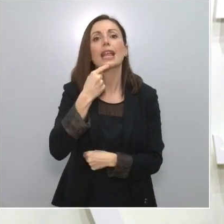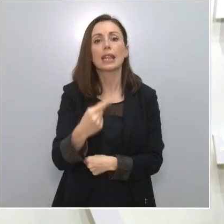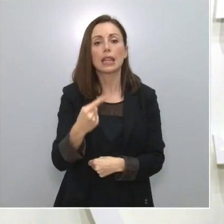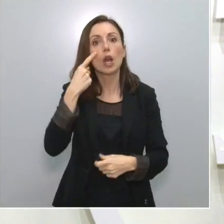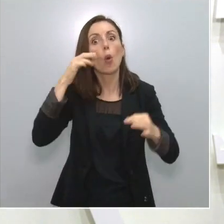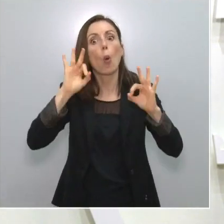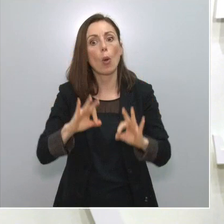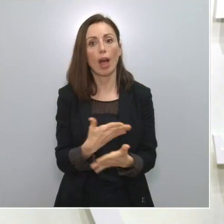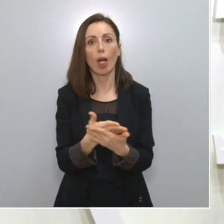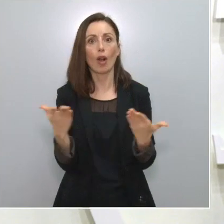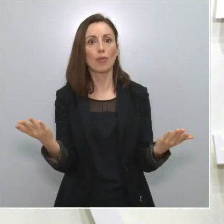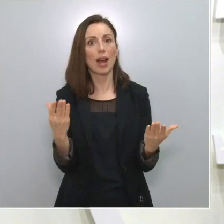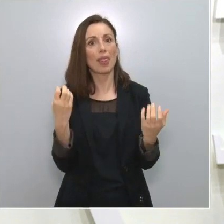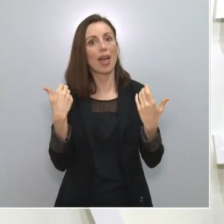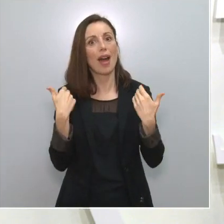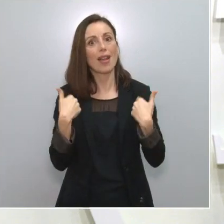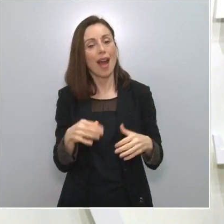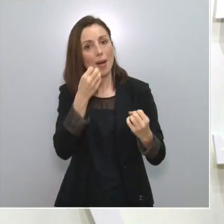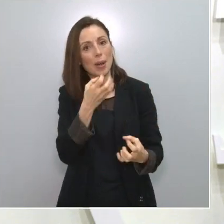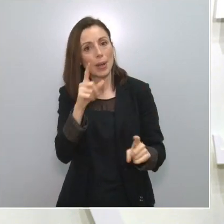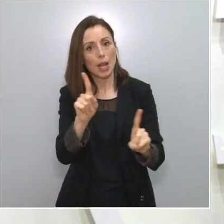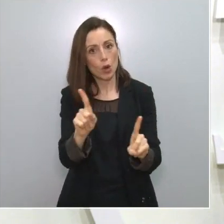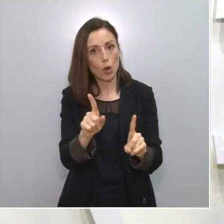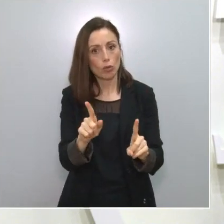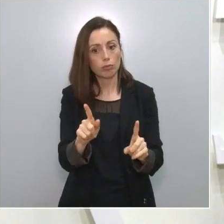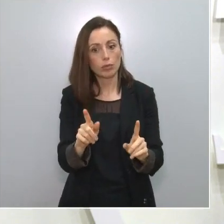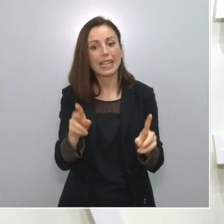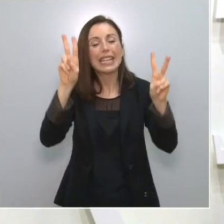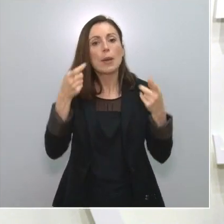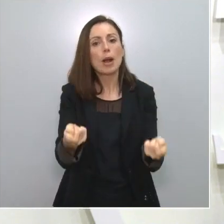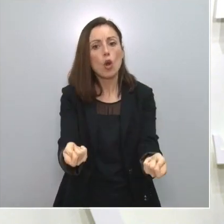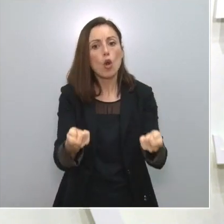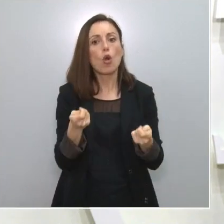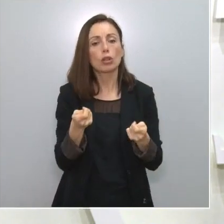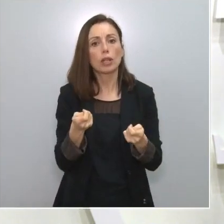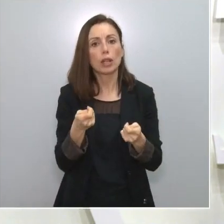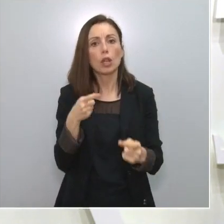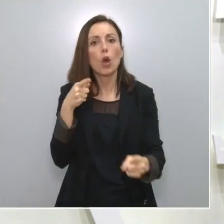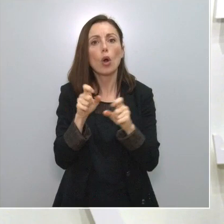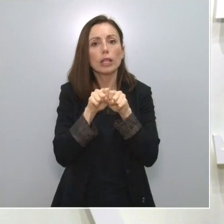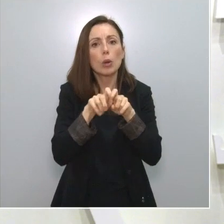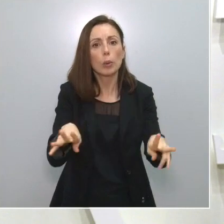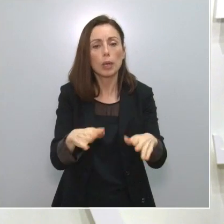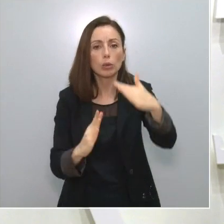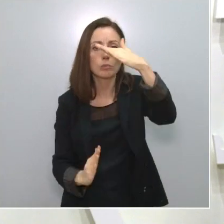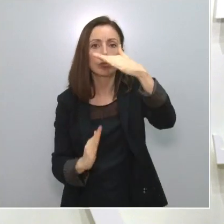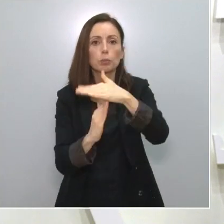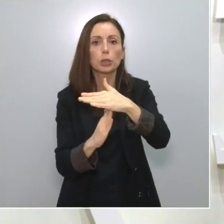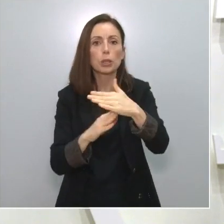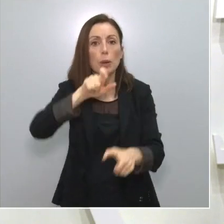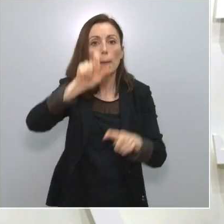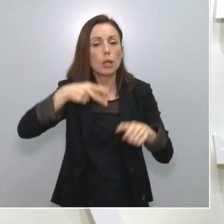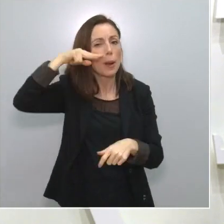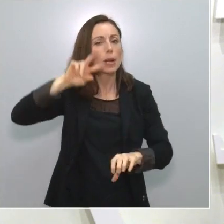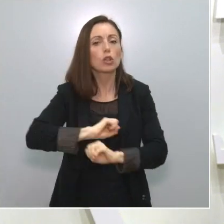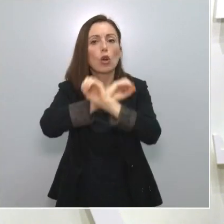prudencia, que solo desde la contención frenaremos el virus. Todos los expertos tienen claro que cuanto